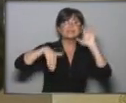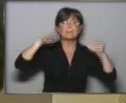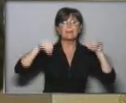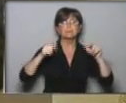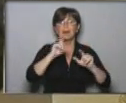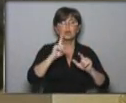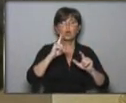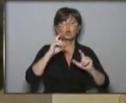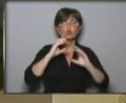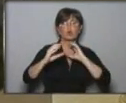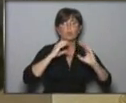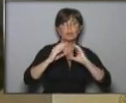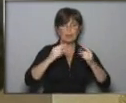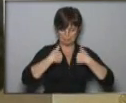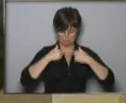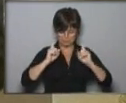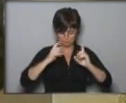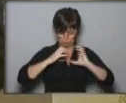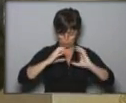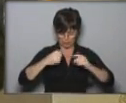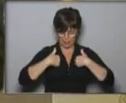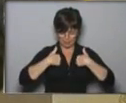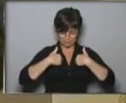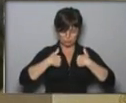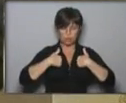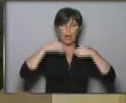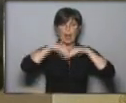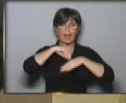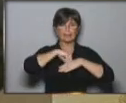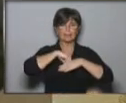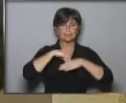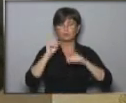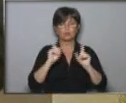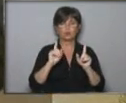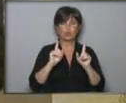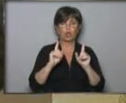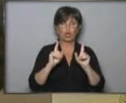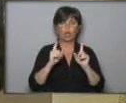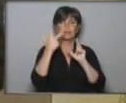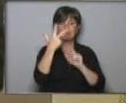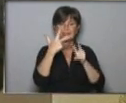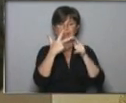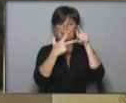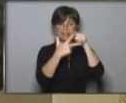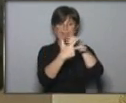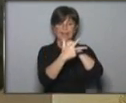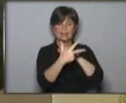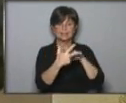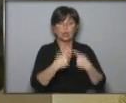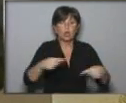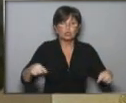a comunicarnos a nosotros mismos, sino estos tres elementos